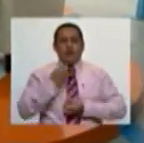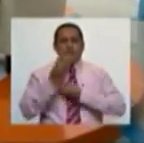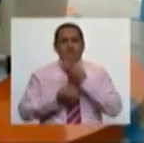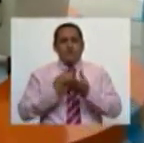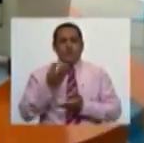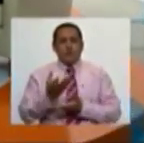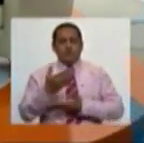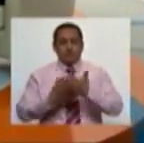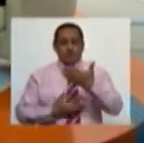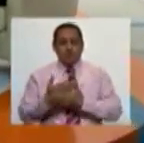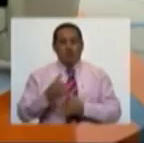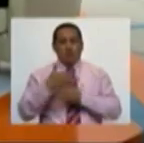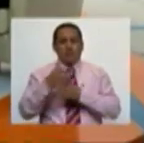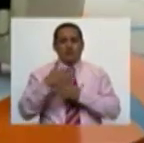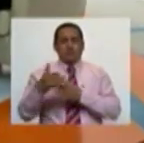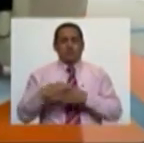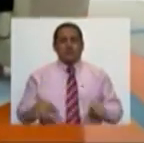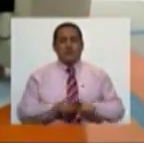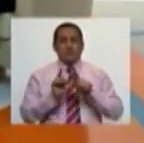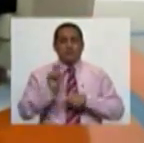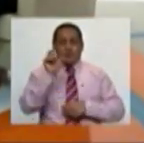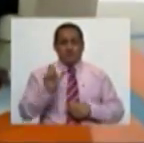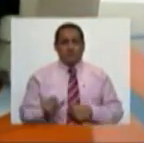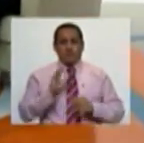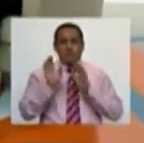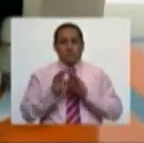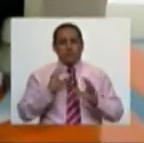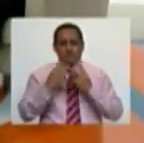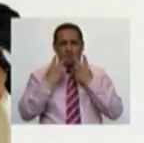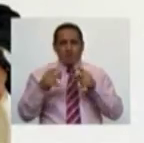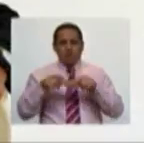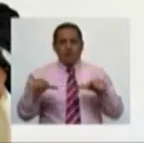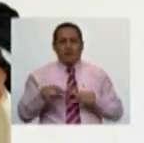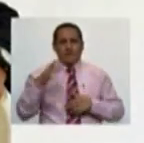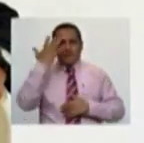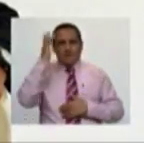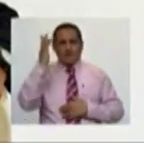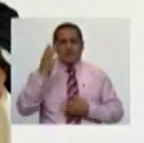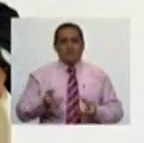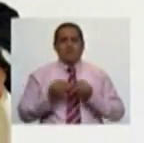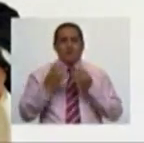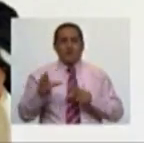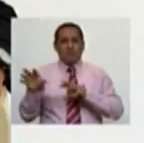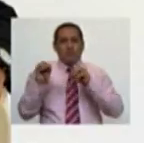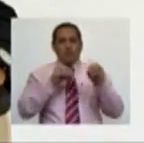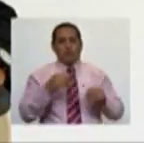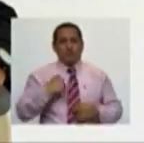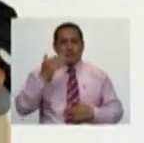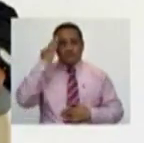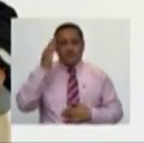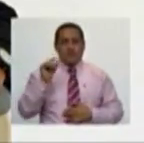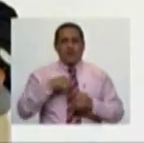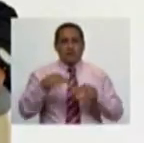Con información, con colaboración. El ciudadano debe convertirse en un elemento de inteligencia para